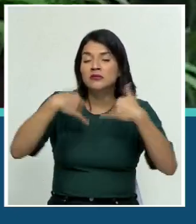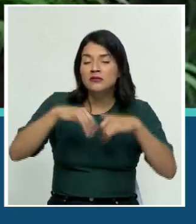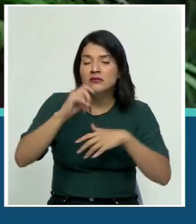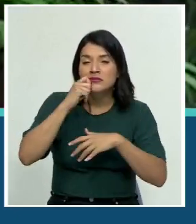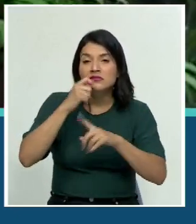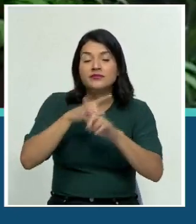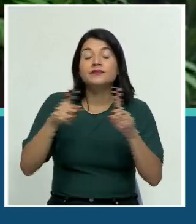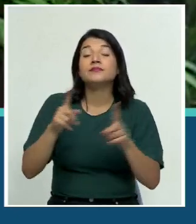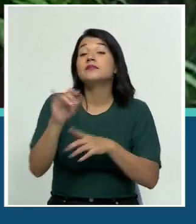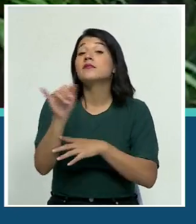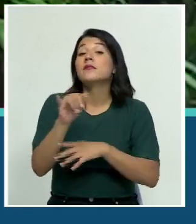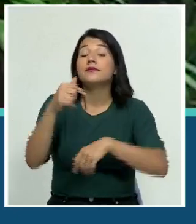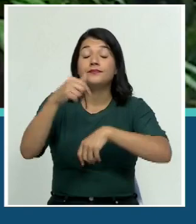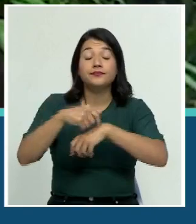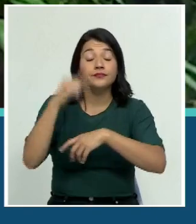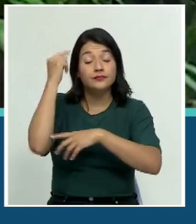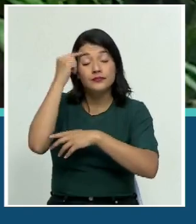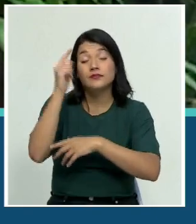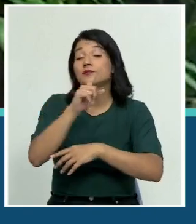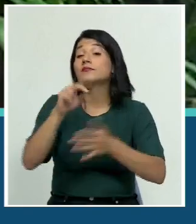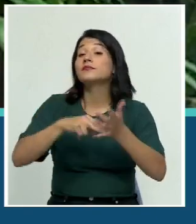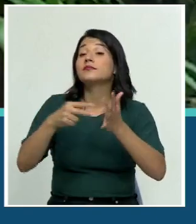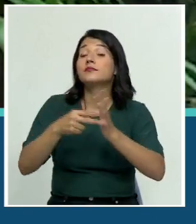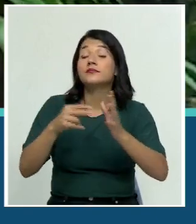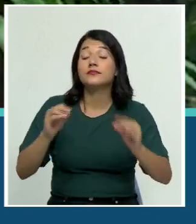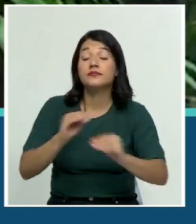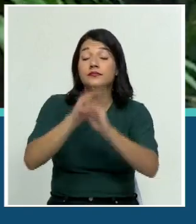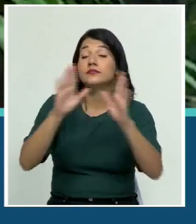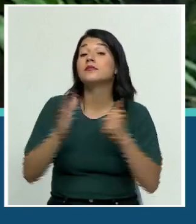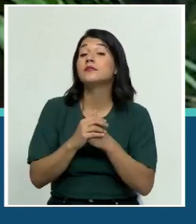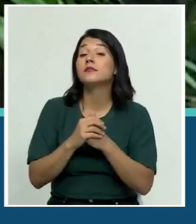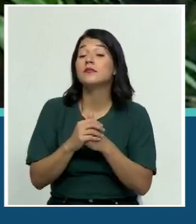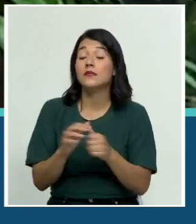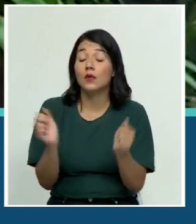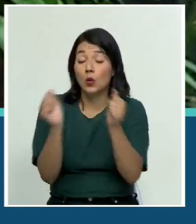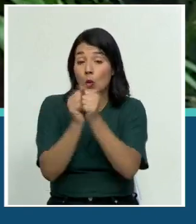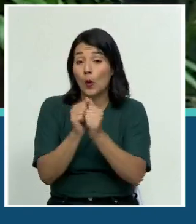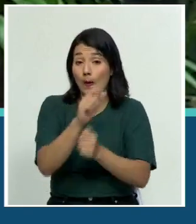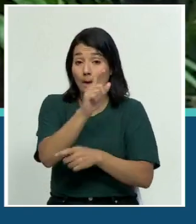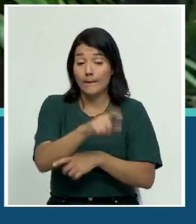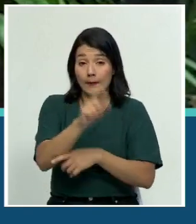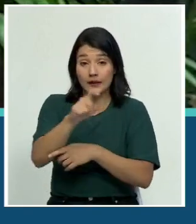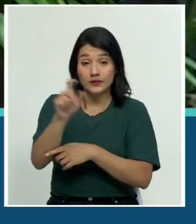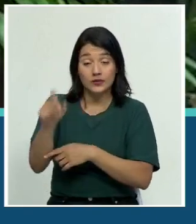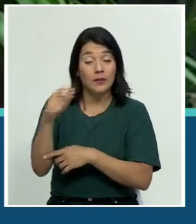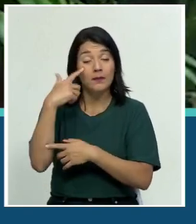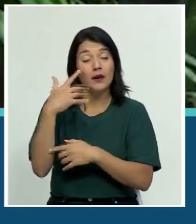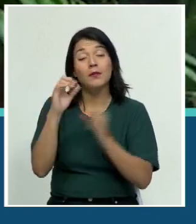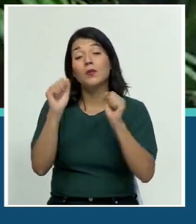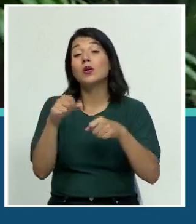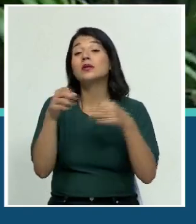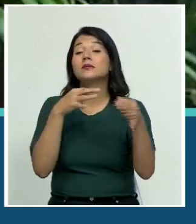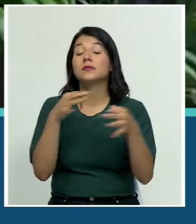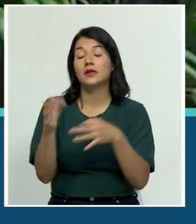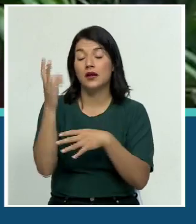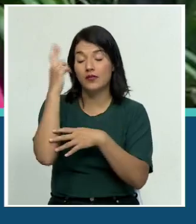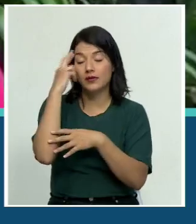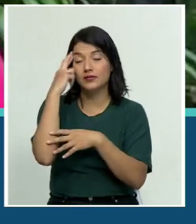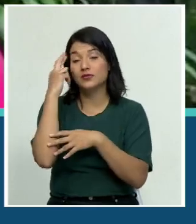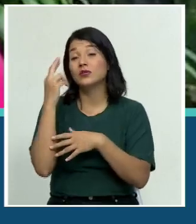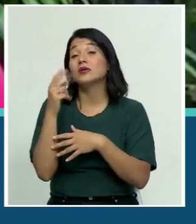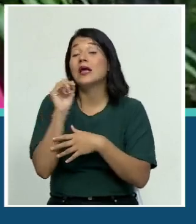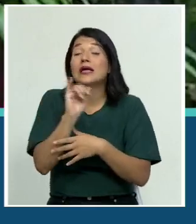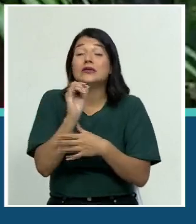no impliquen transparencia hacia las personas para explicarle las razones de algo